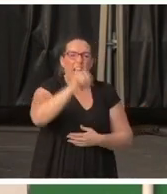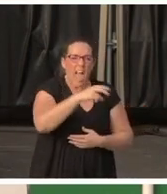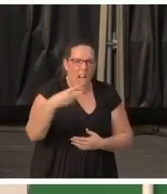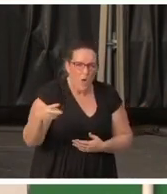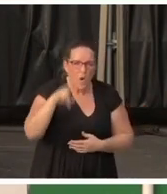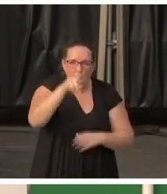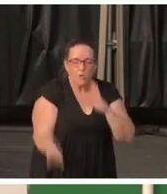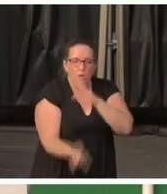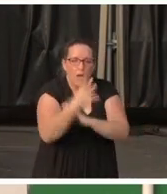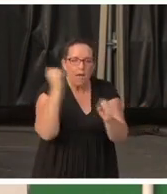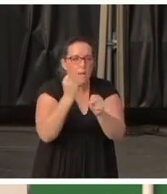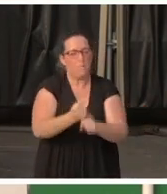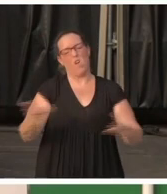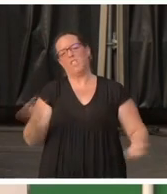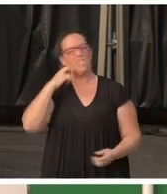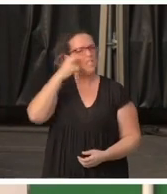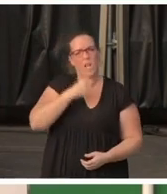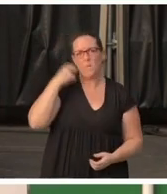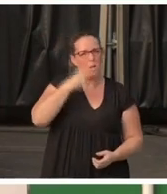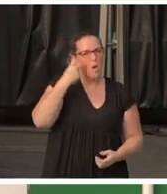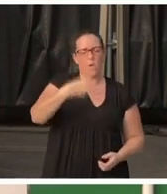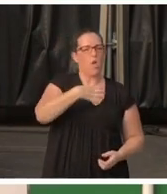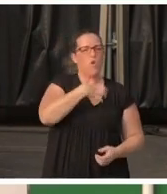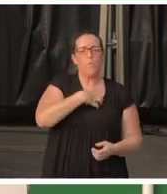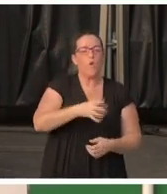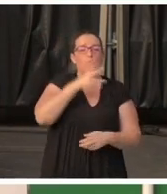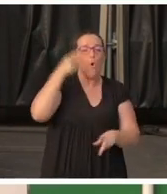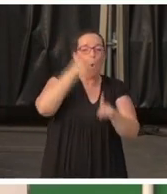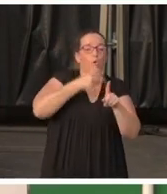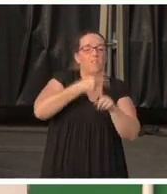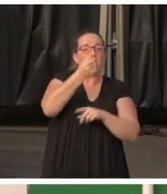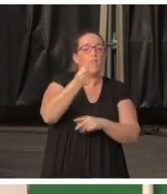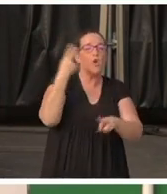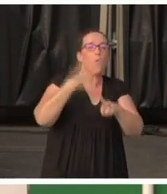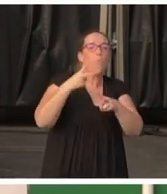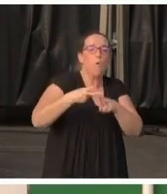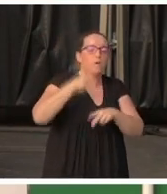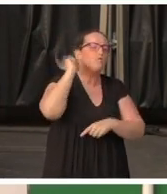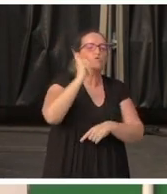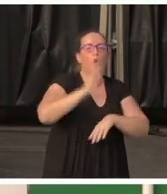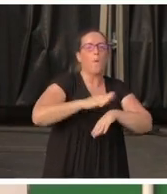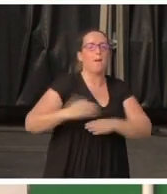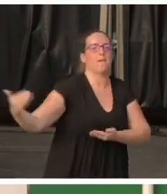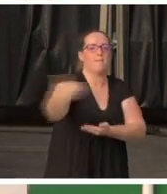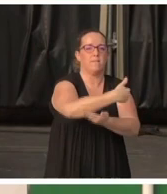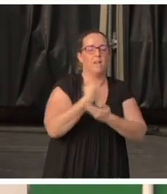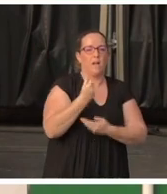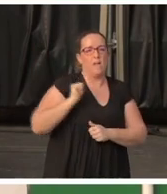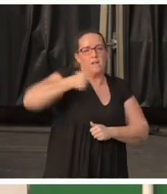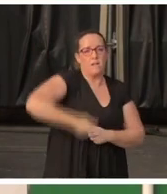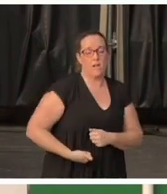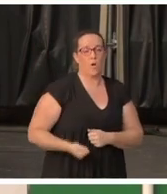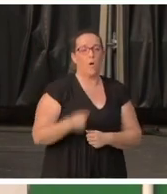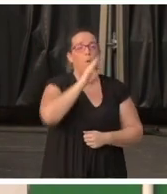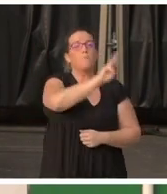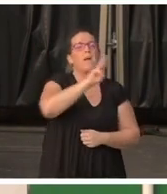creado empleo? Es una auténtica sinvergonzonería, porque utilizan lo público solamente para enriquecerse. El Partido